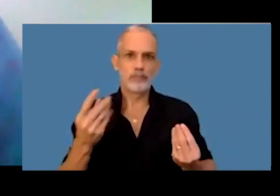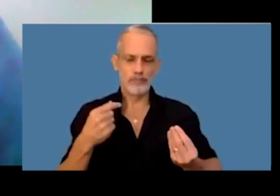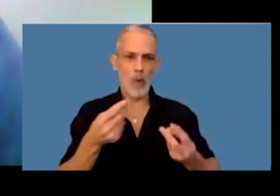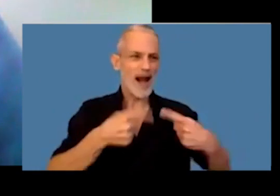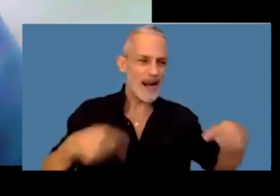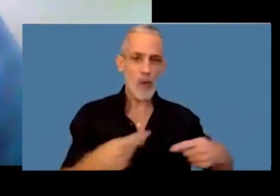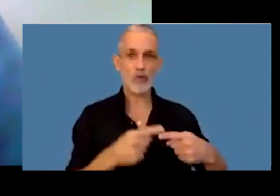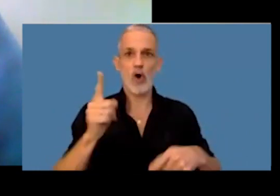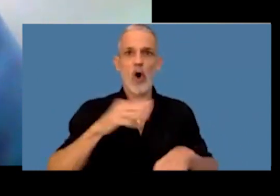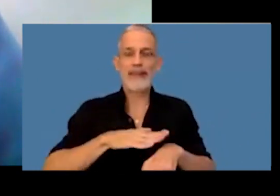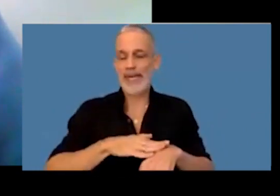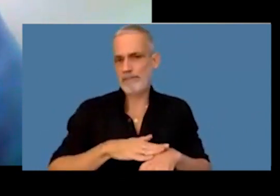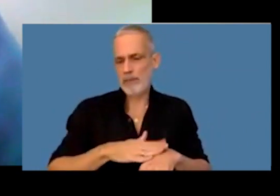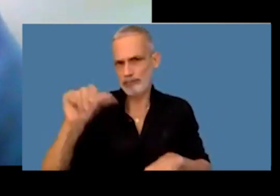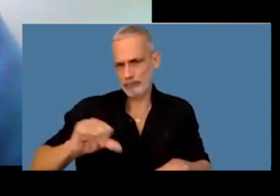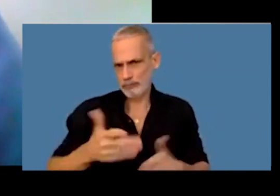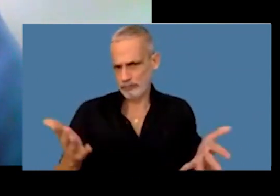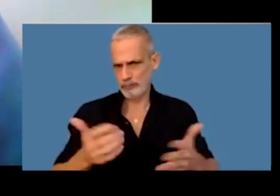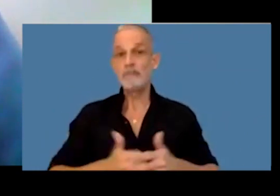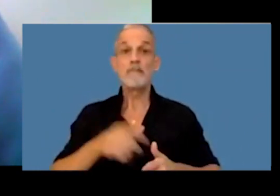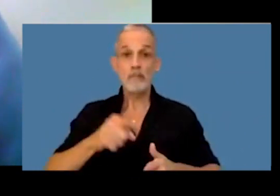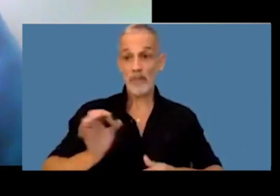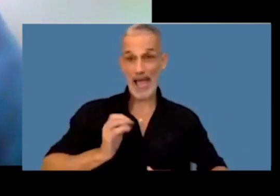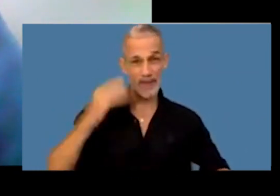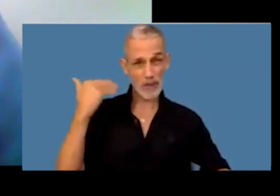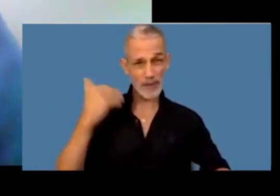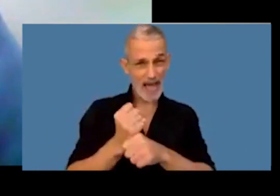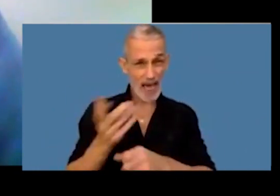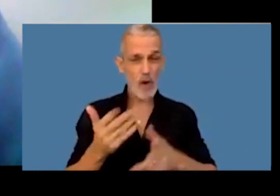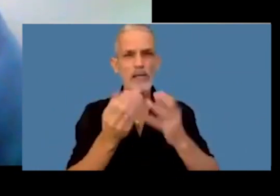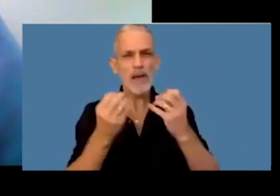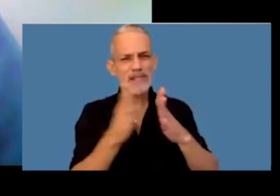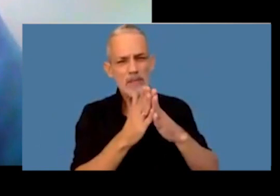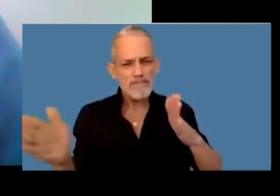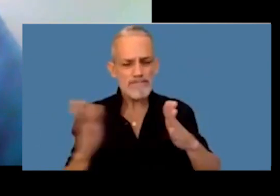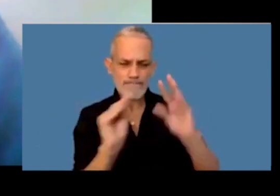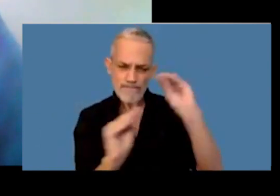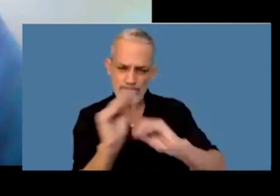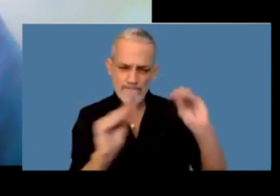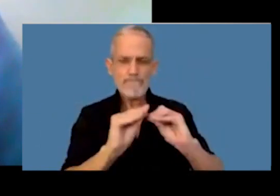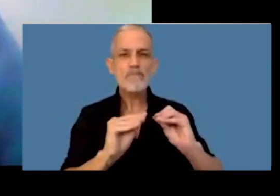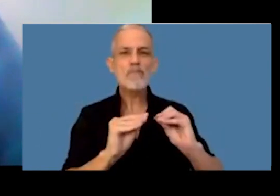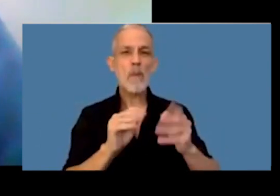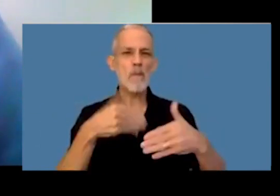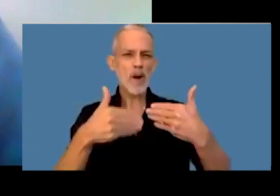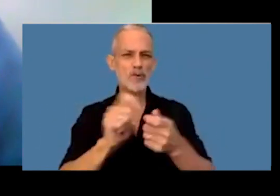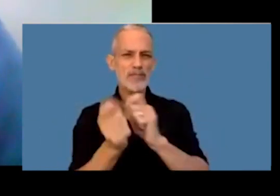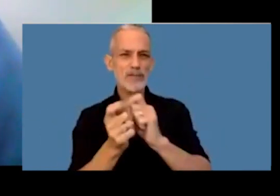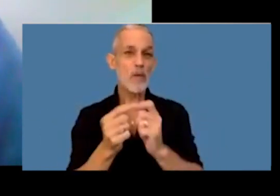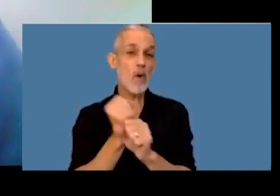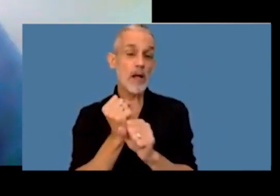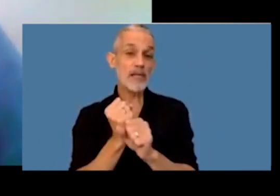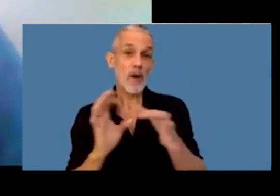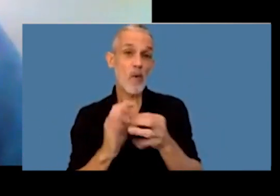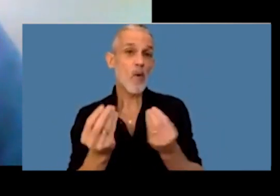tiempo también. Así que desde el año pasado comenzamos este proceso de estar trabajando junto con cada uno de